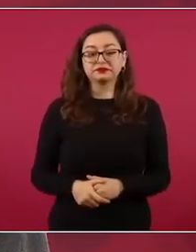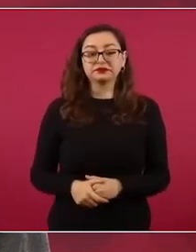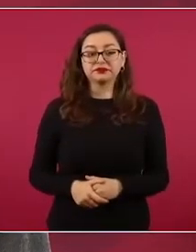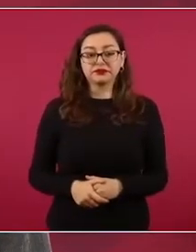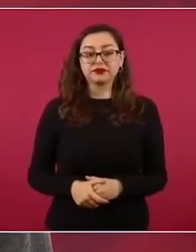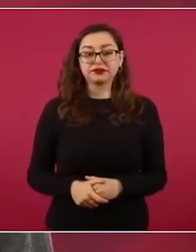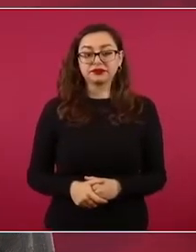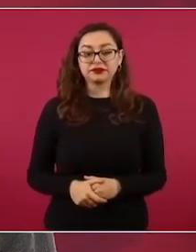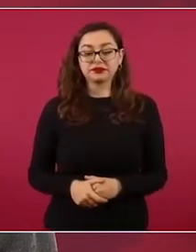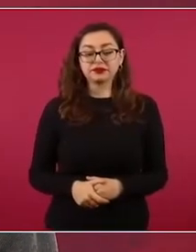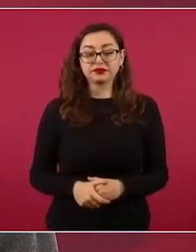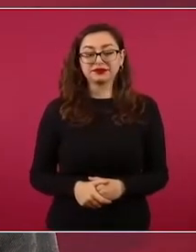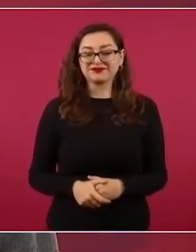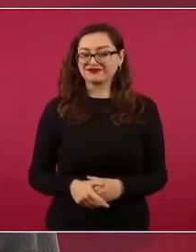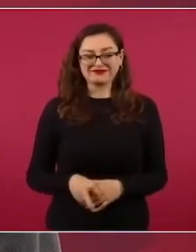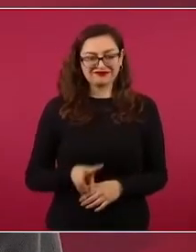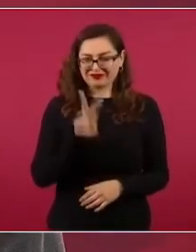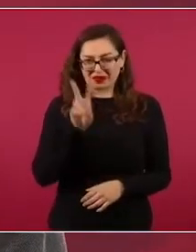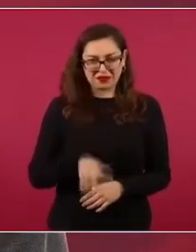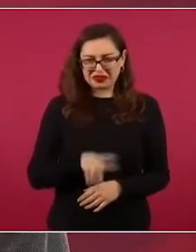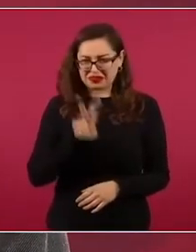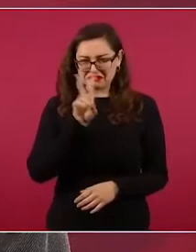de manera descarada.